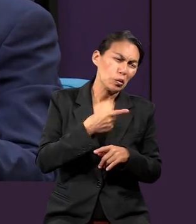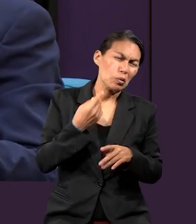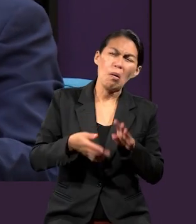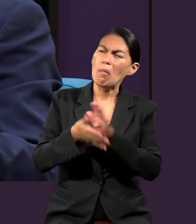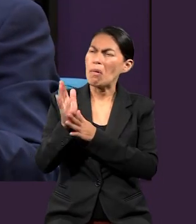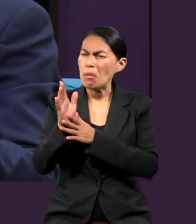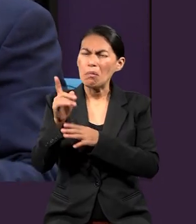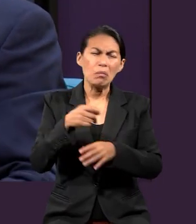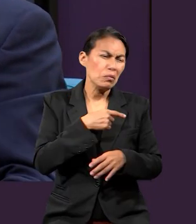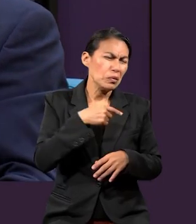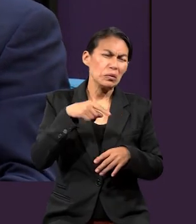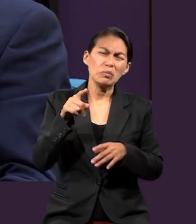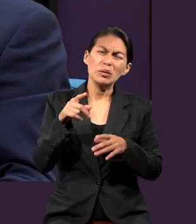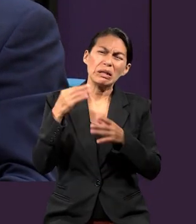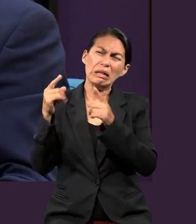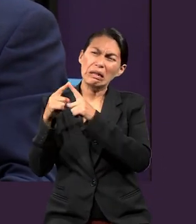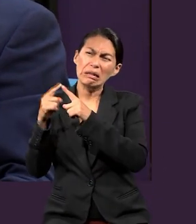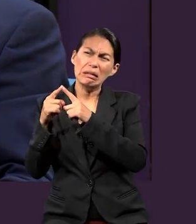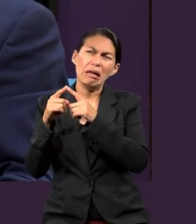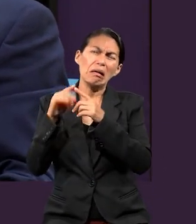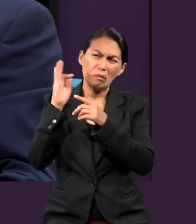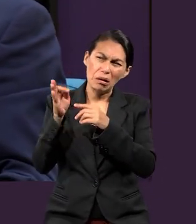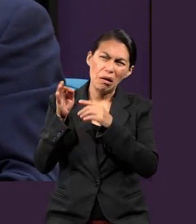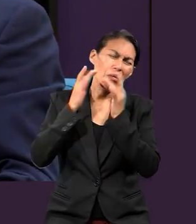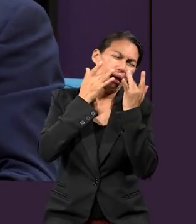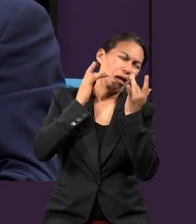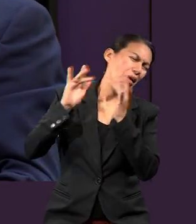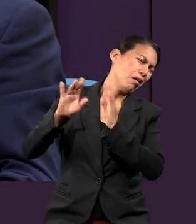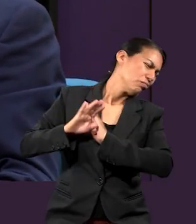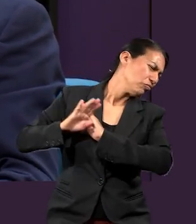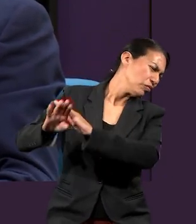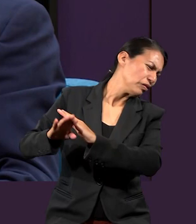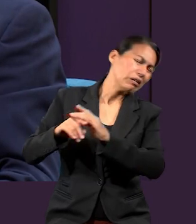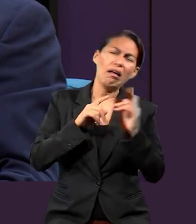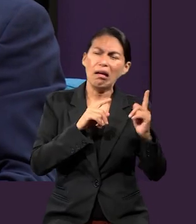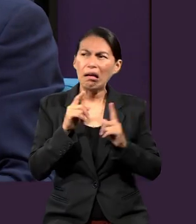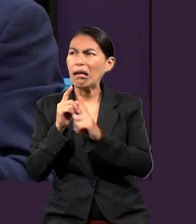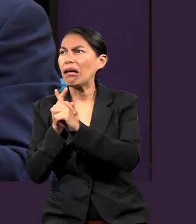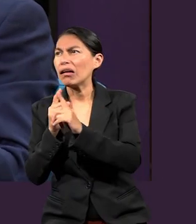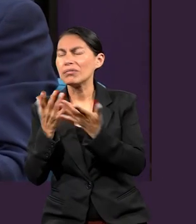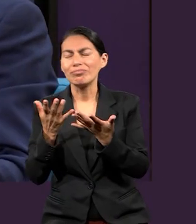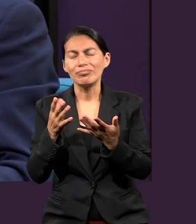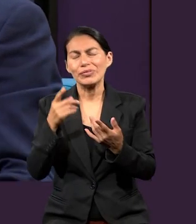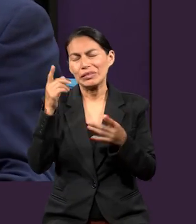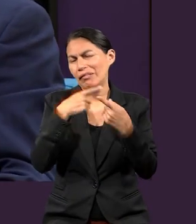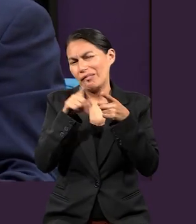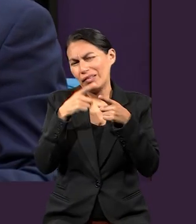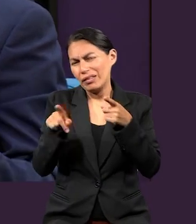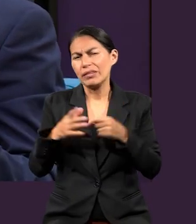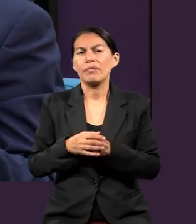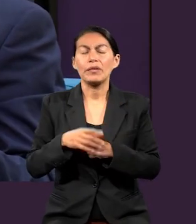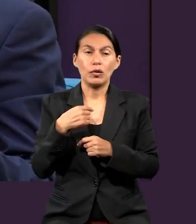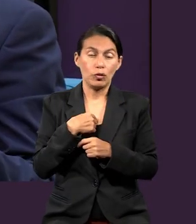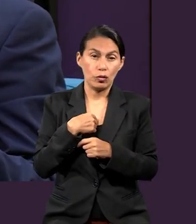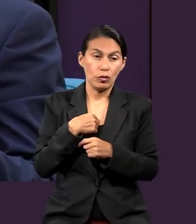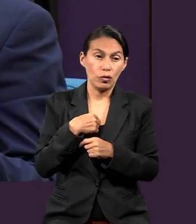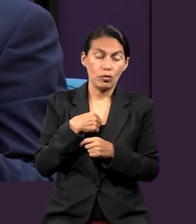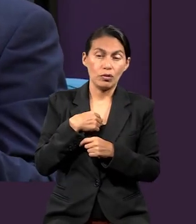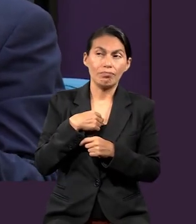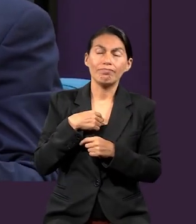No está adentro y afuera y sale. Entonces, yo tuve un encuentro personal con Cristo. Cuando empecé a involucrarme más en la iglesia, a ir